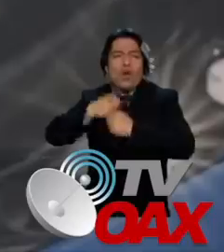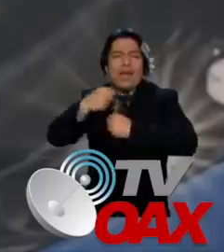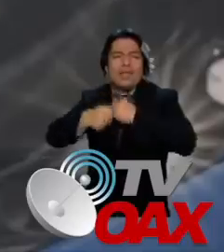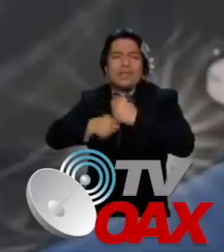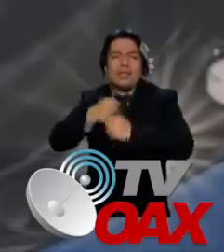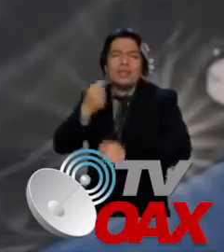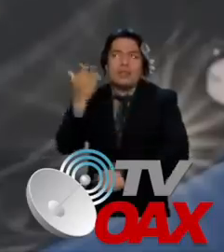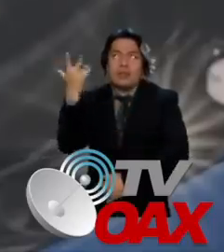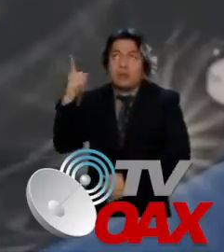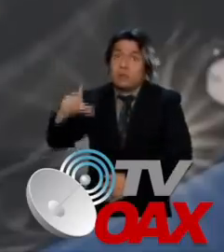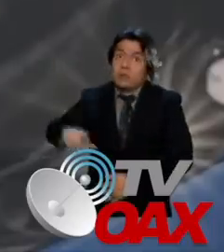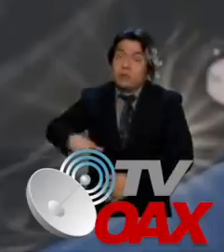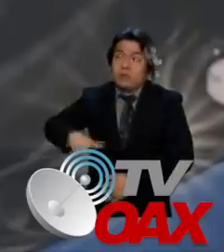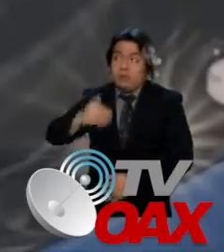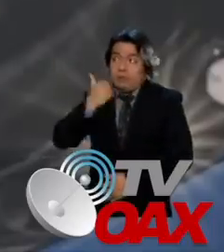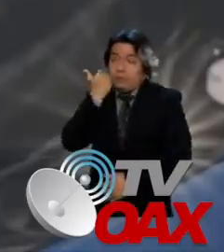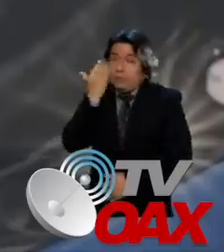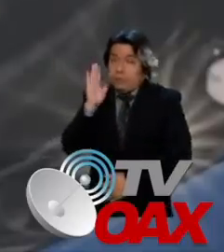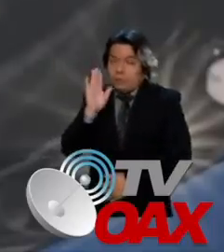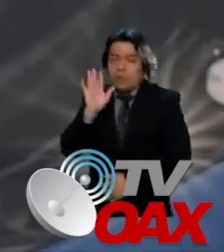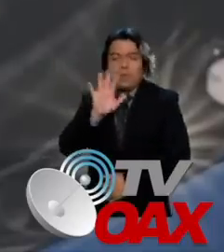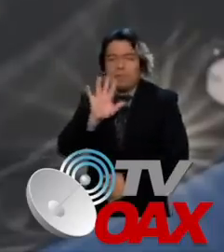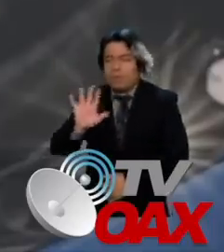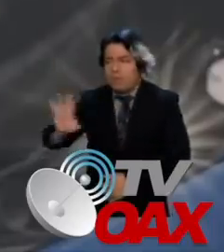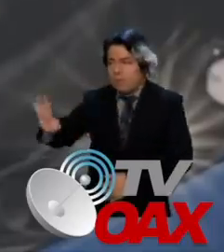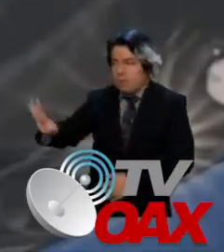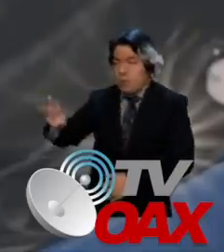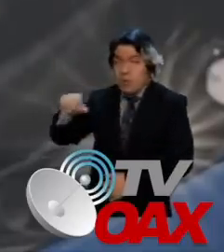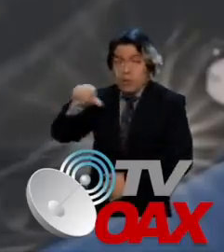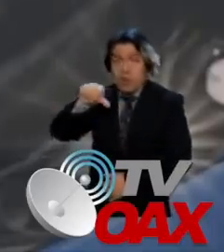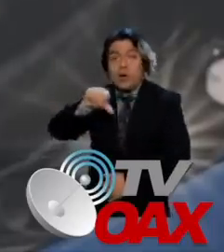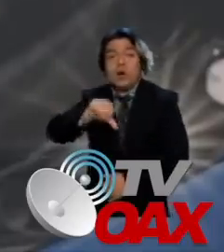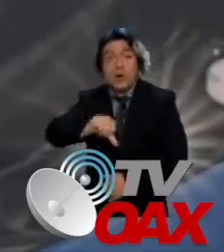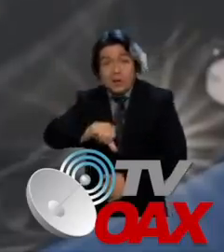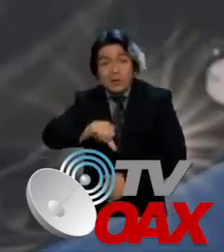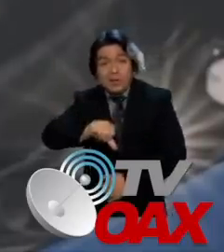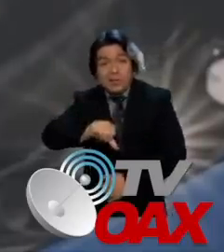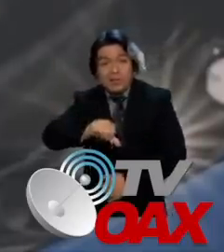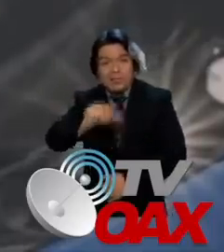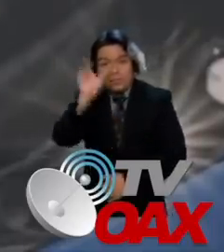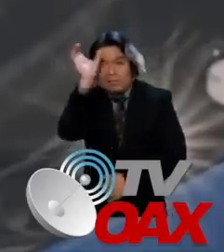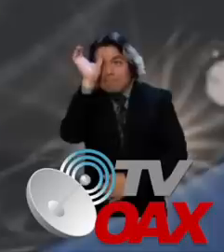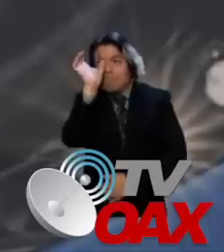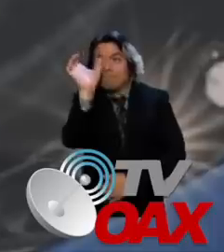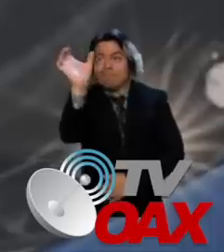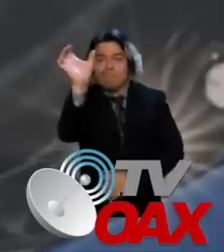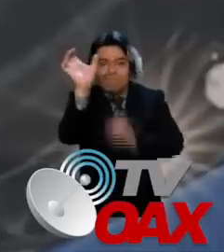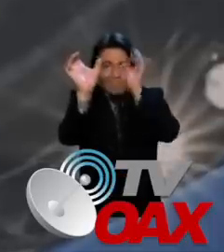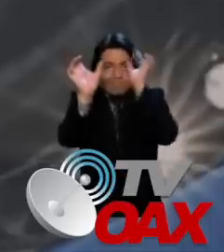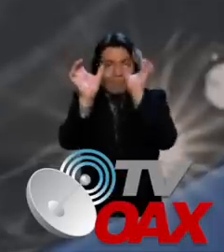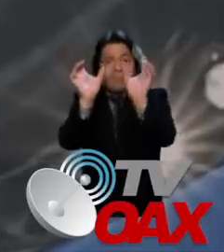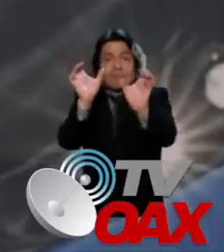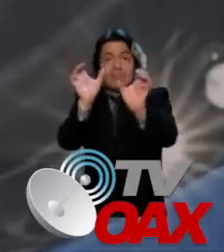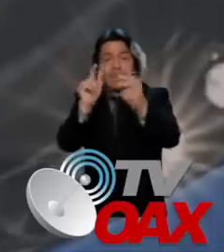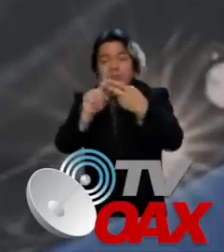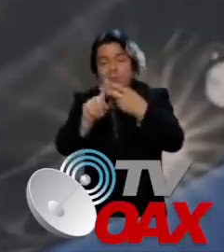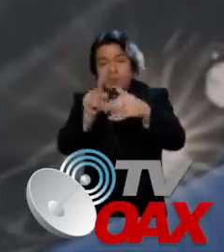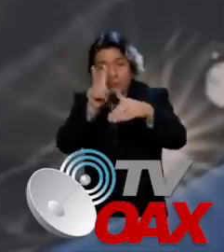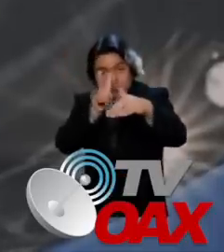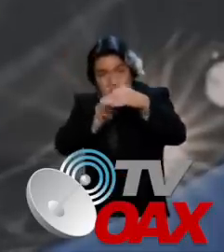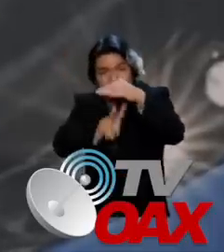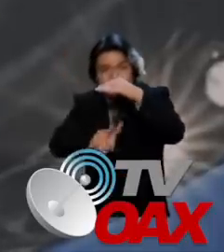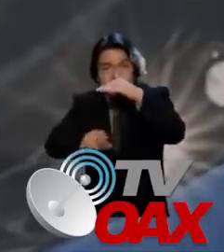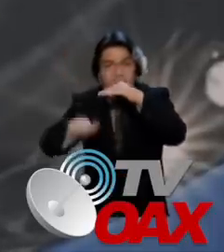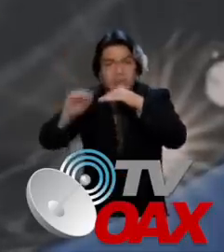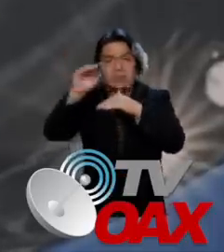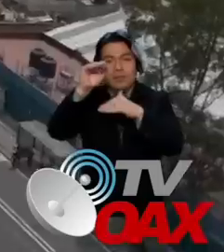el anterior gobierno, hoy tenemos la llegada del cablebús y el trolebús elevado